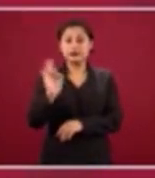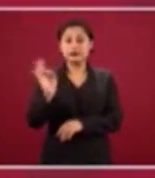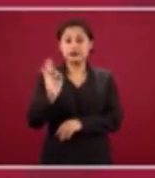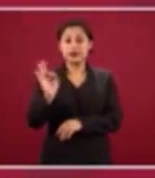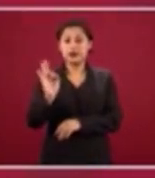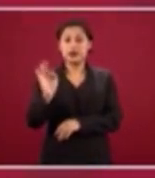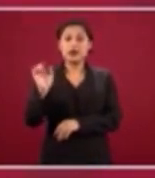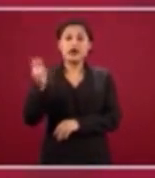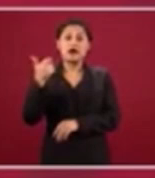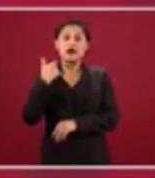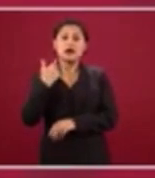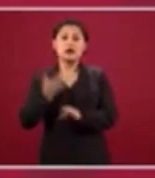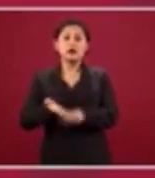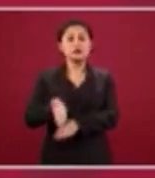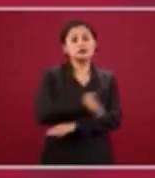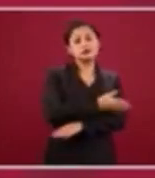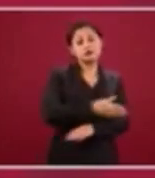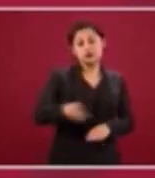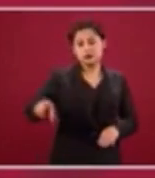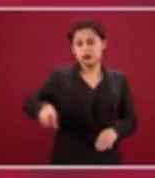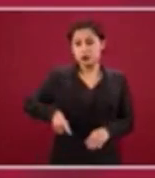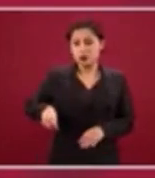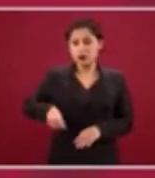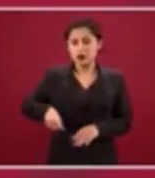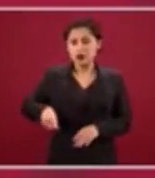anteriores que se enteraban